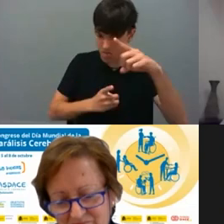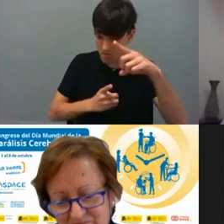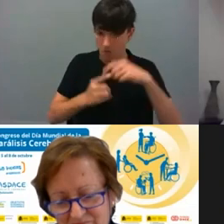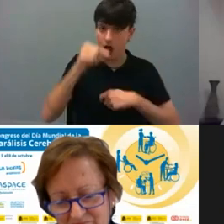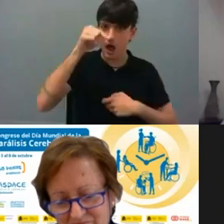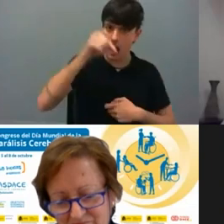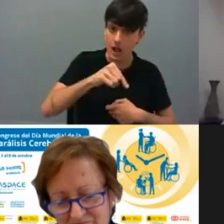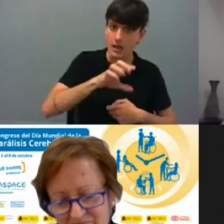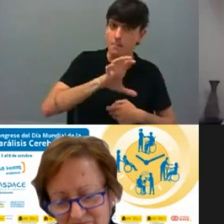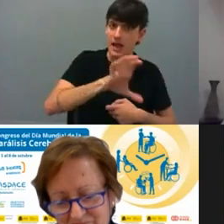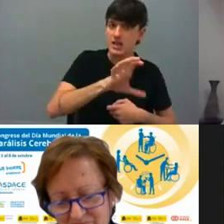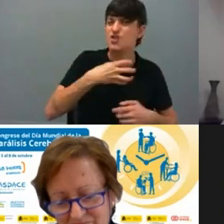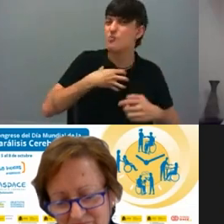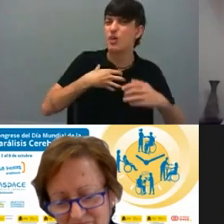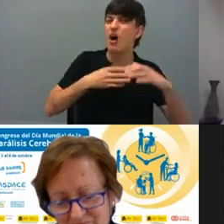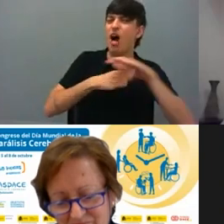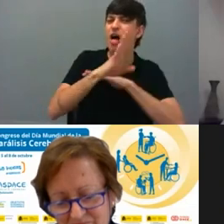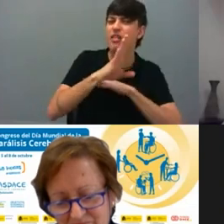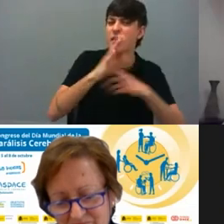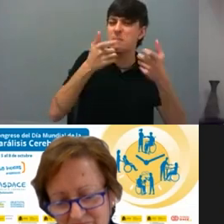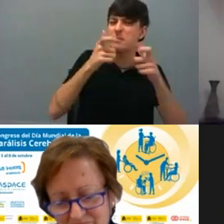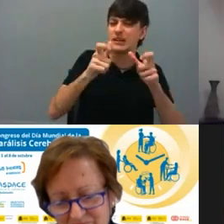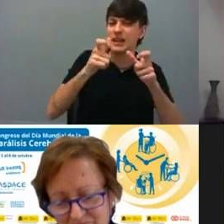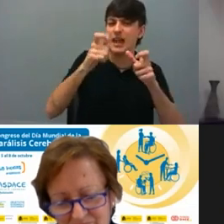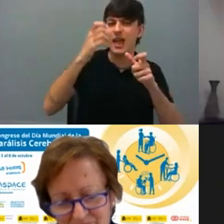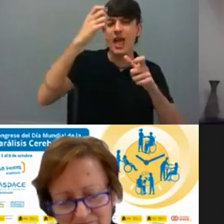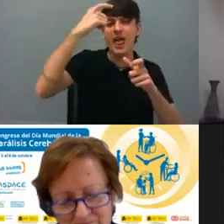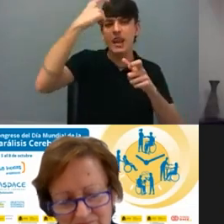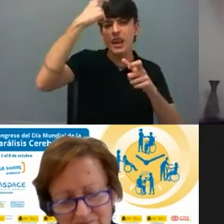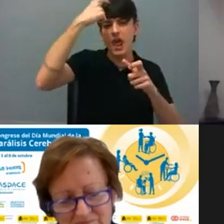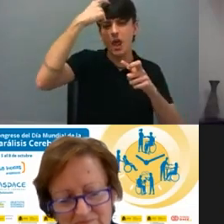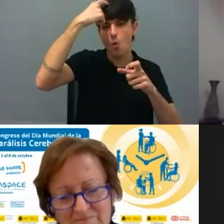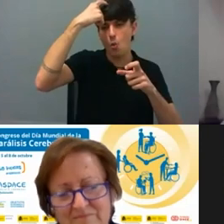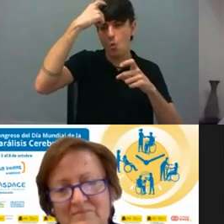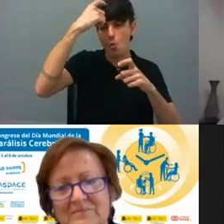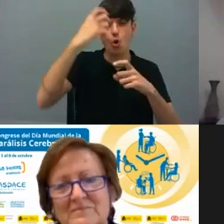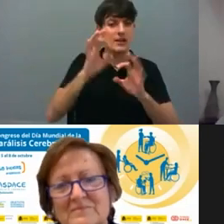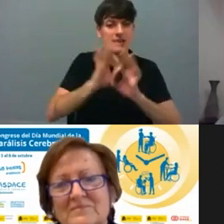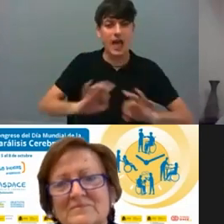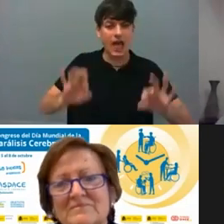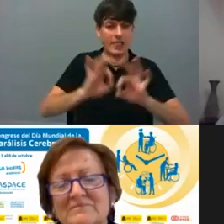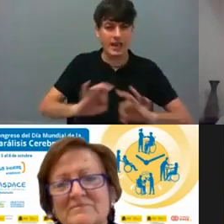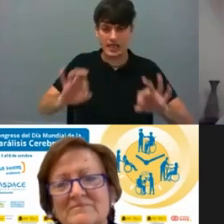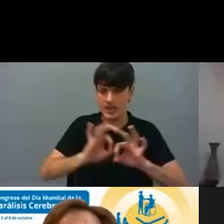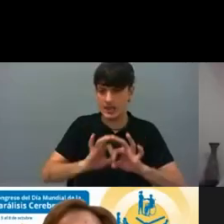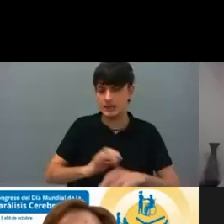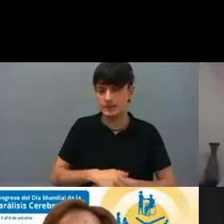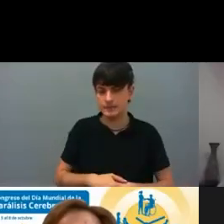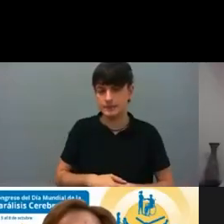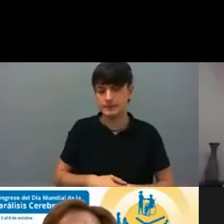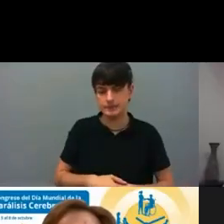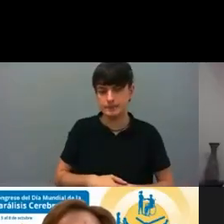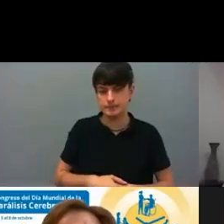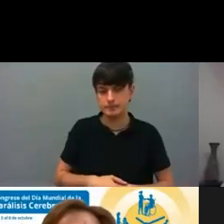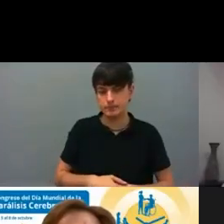podido acceder a la parte neurológica, nada, increíble. Entonces, sí,